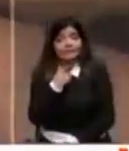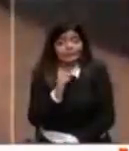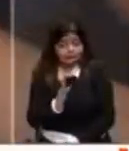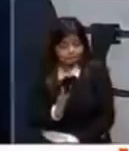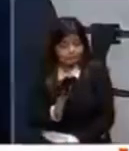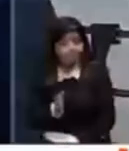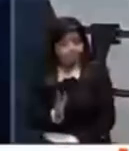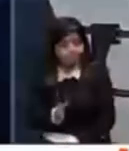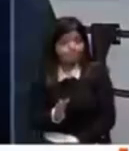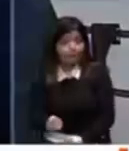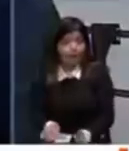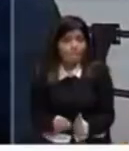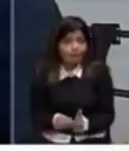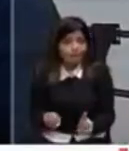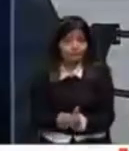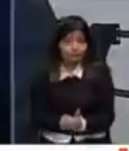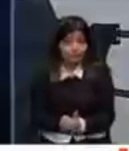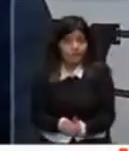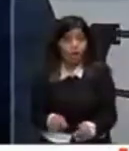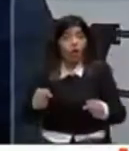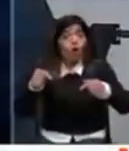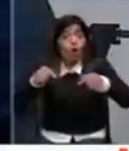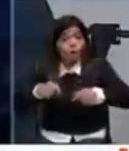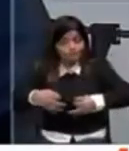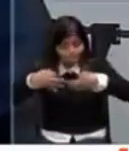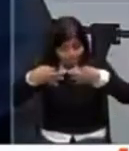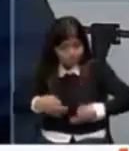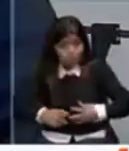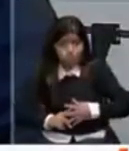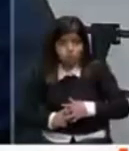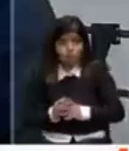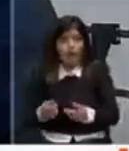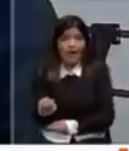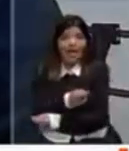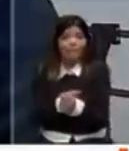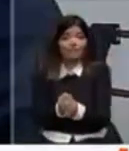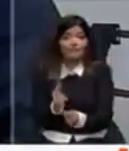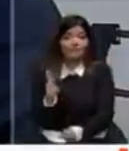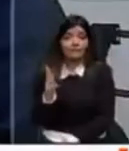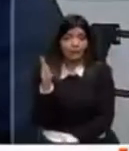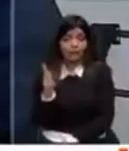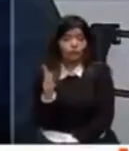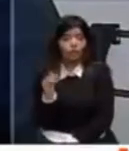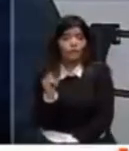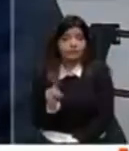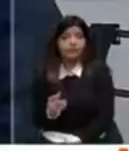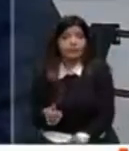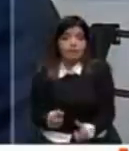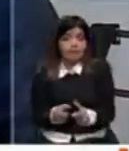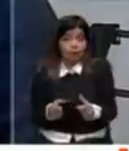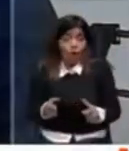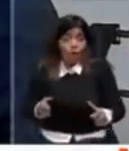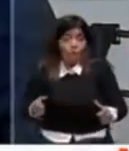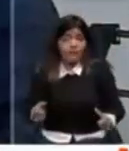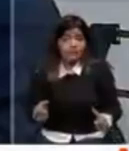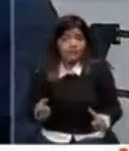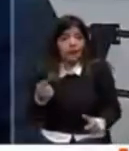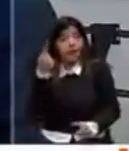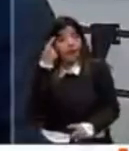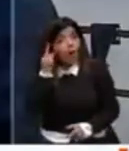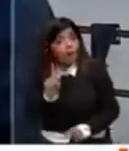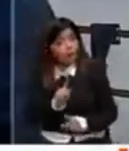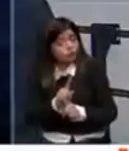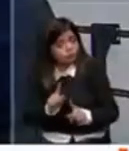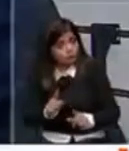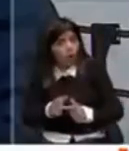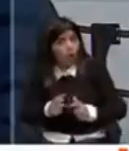alza. Hoy día, fundamentalmente, las ventas de pistolas sí han aumentado. Lo que no ha